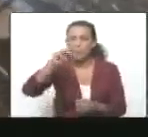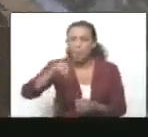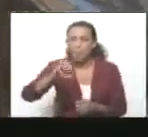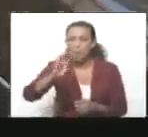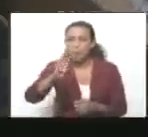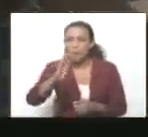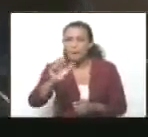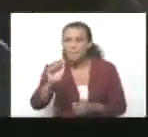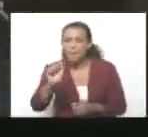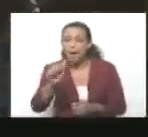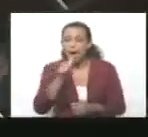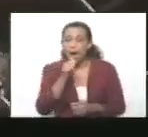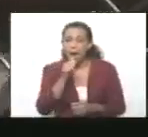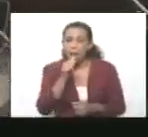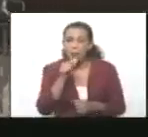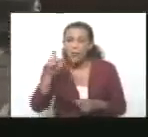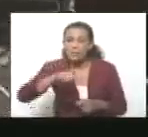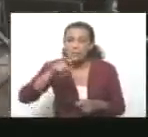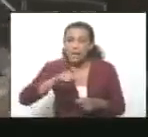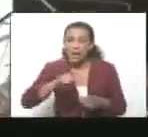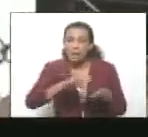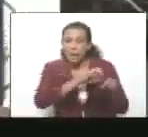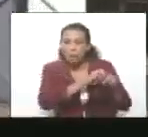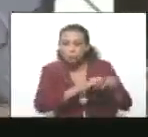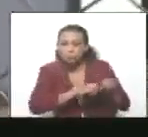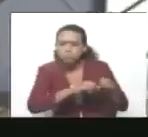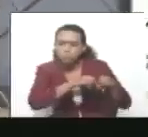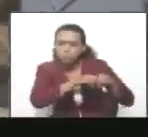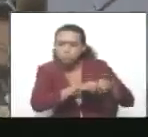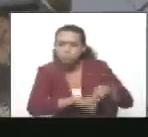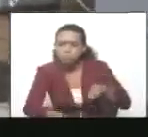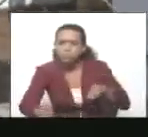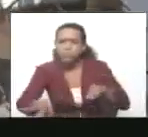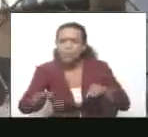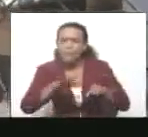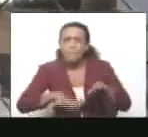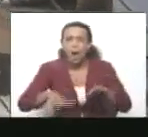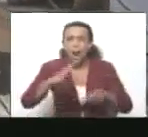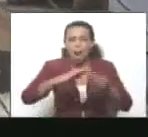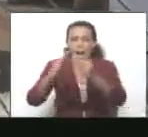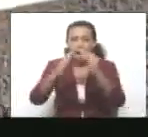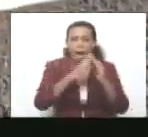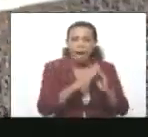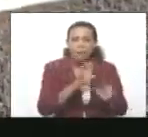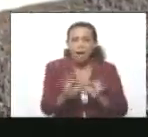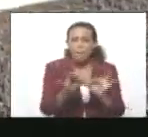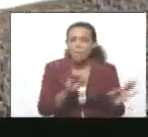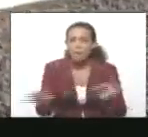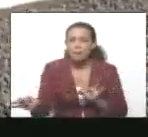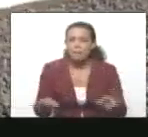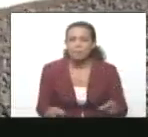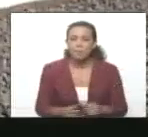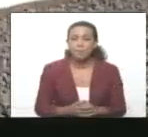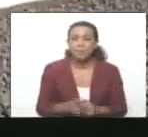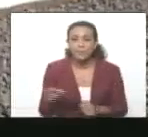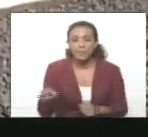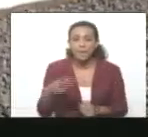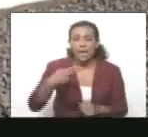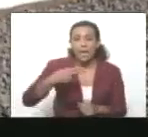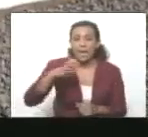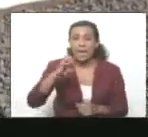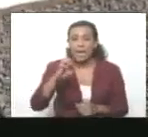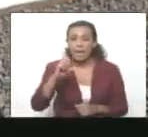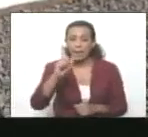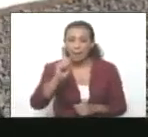de mantenimiento, Hamilton, ¿verdad? Y el compañero Héctor Larry. Héctor